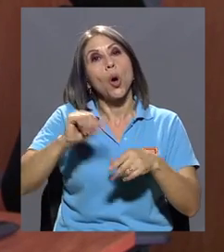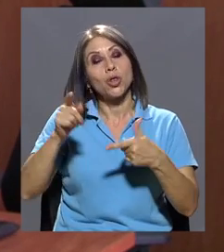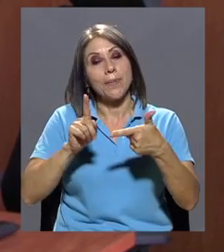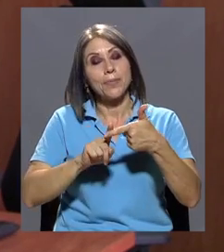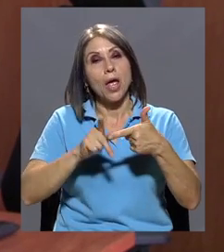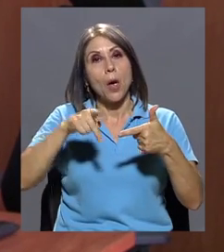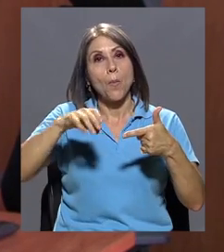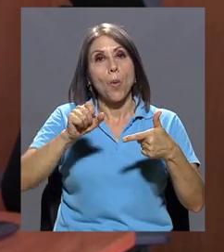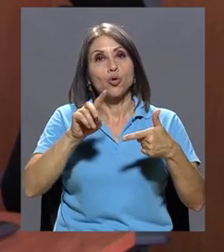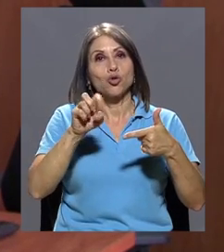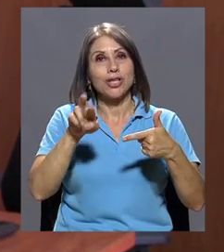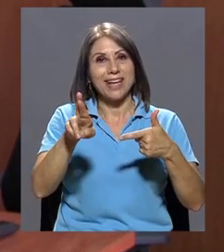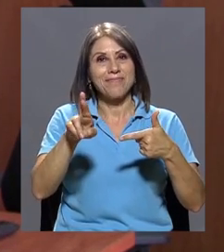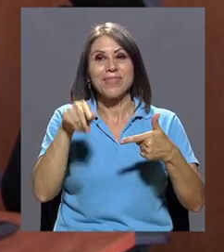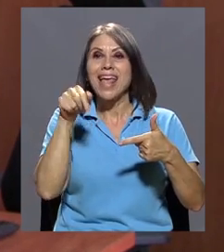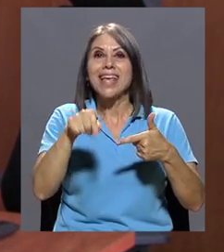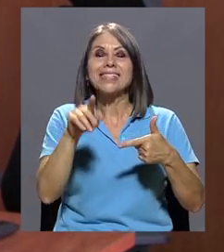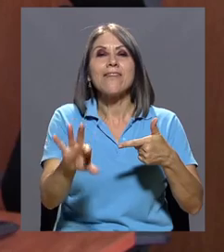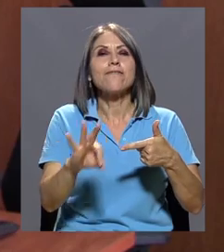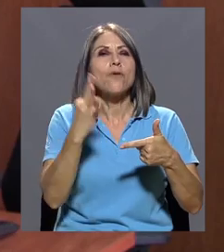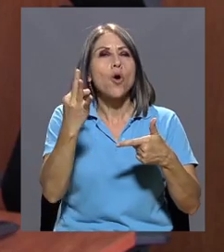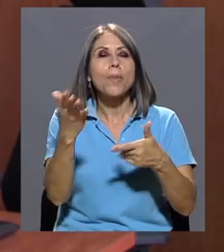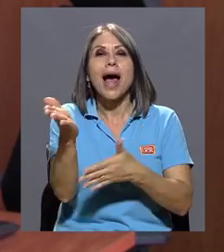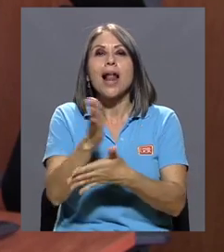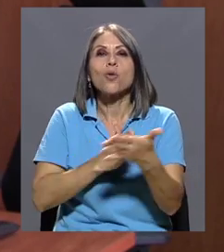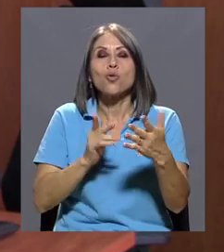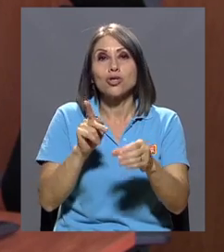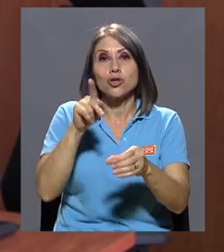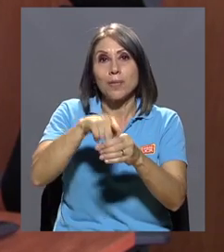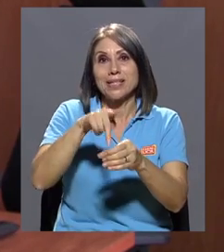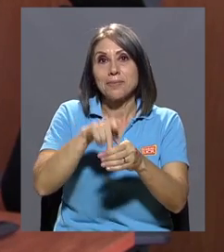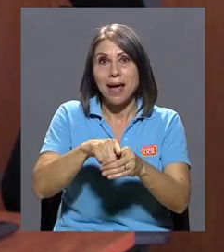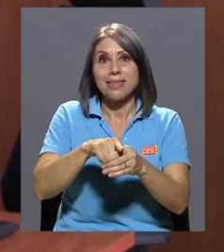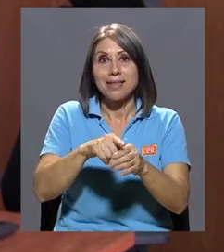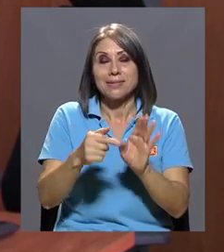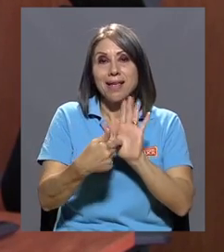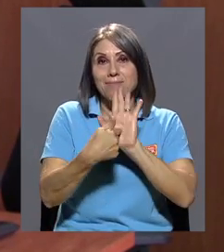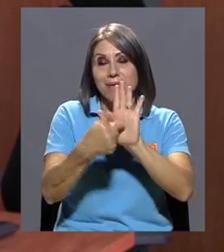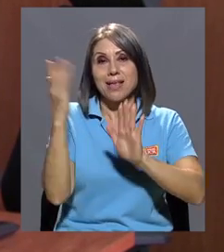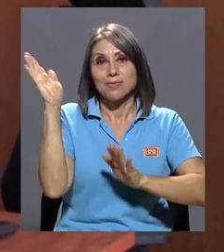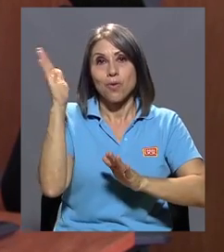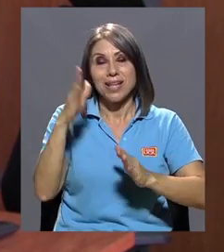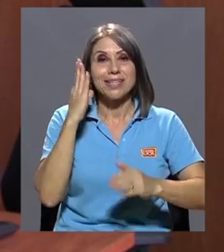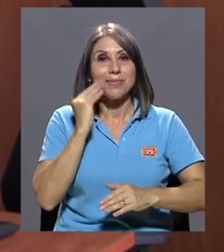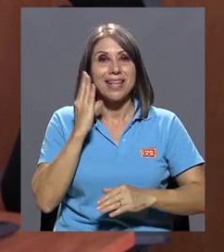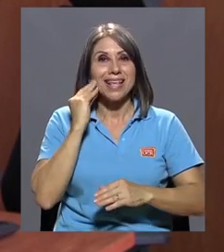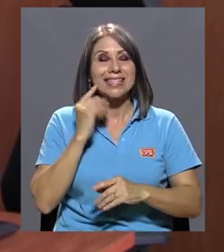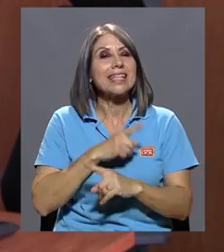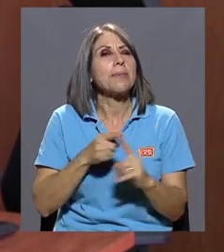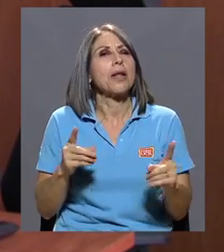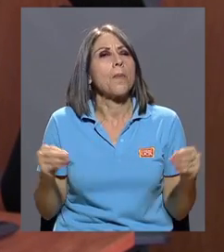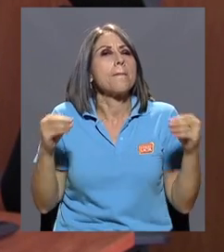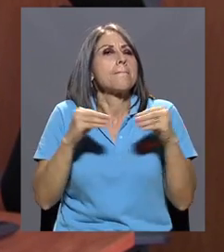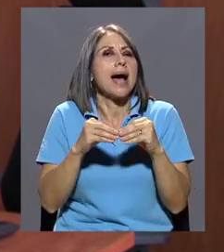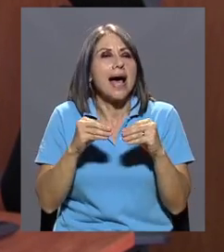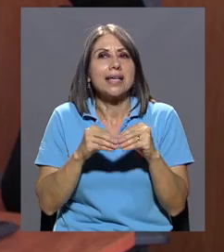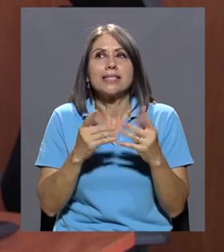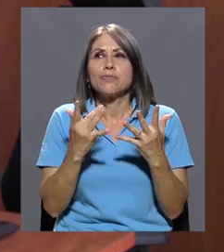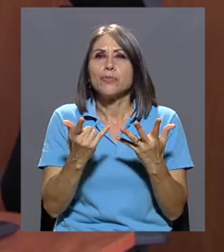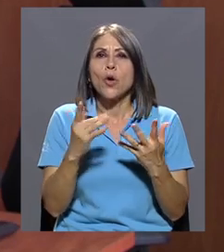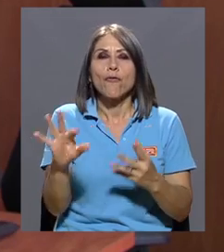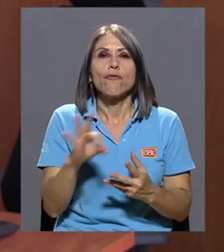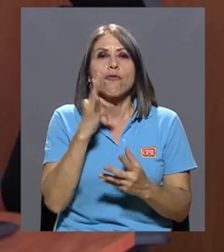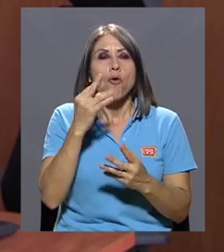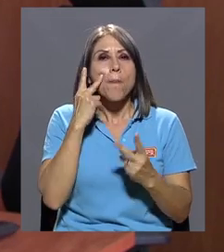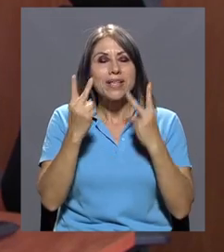póster, que es una de las formas en las que algunos de los participantes van a exponer sus experiencias, pero más en una modalidad